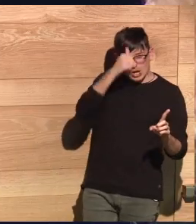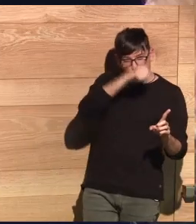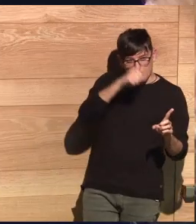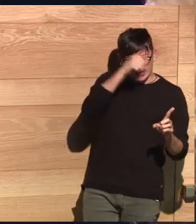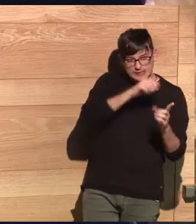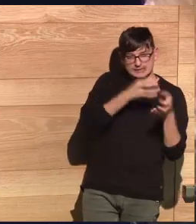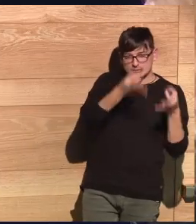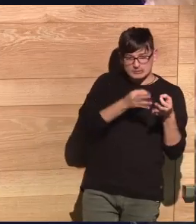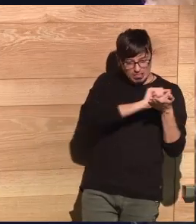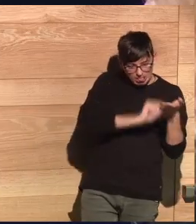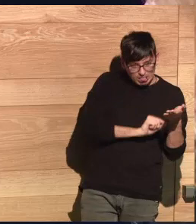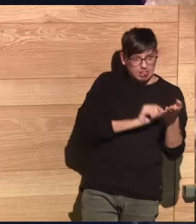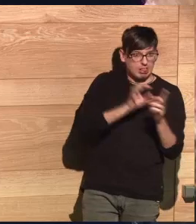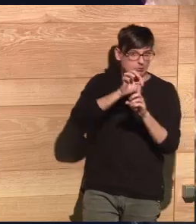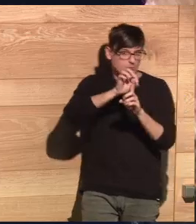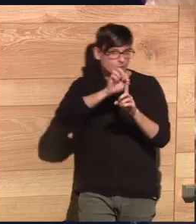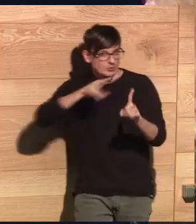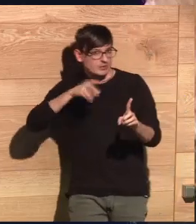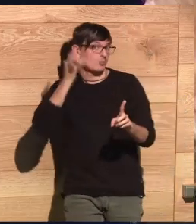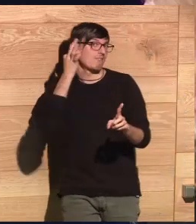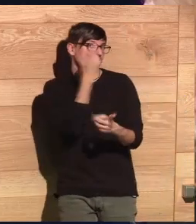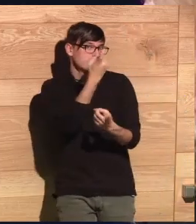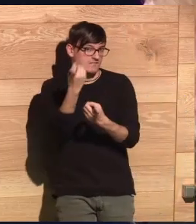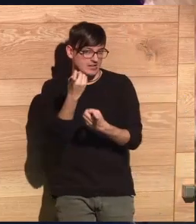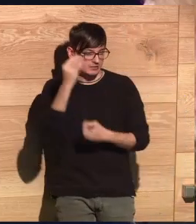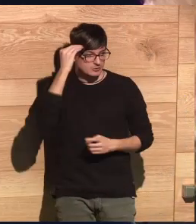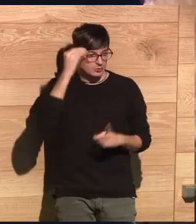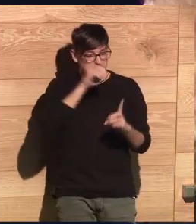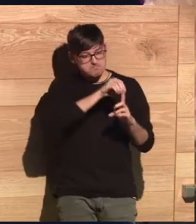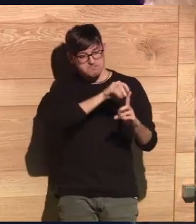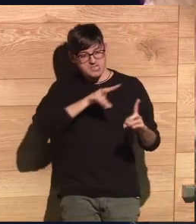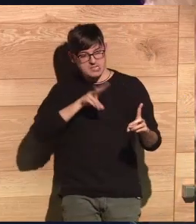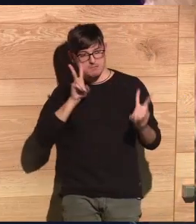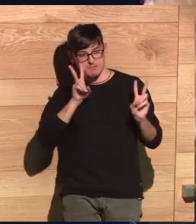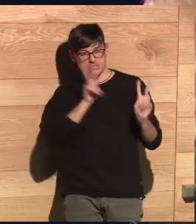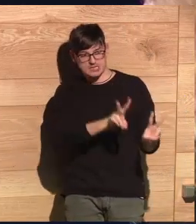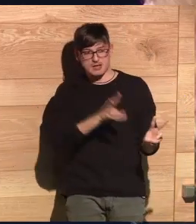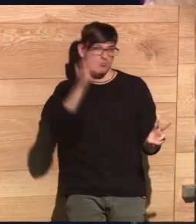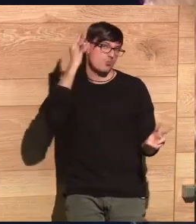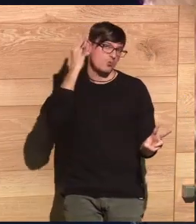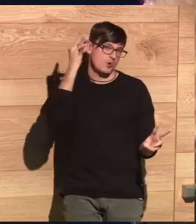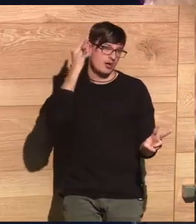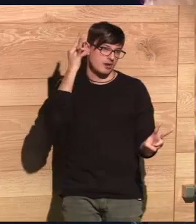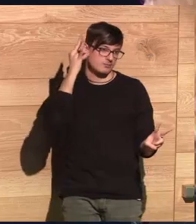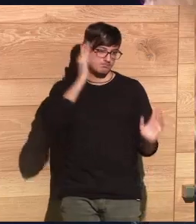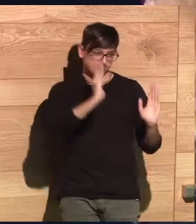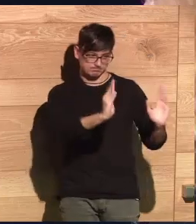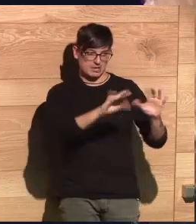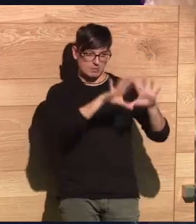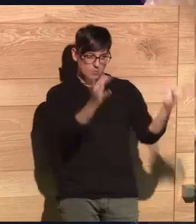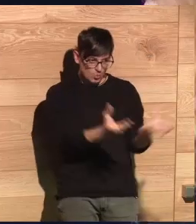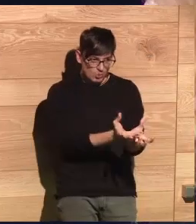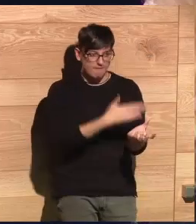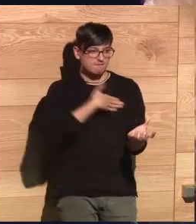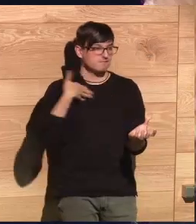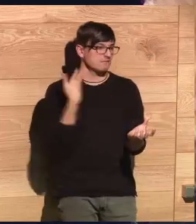y en ese sentido también me parece bonita esa mirada de mujer, ¿no? Hacia el mundo, hacia lo